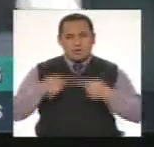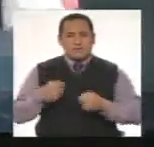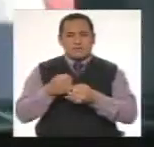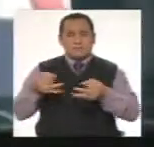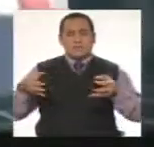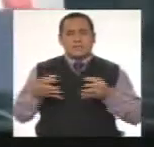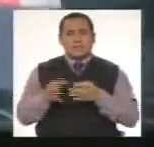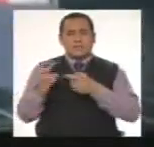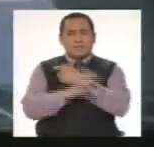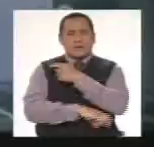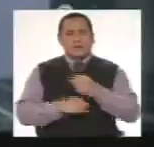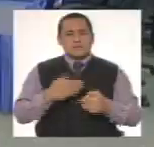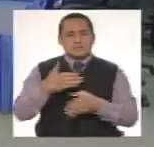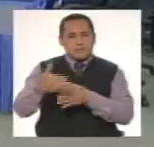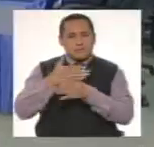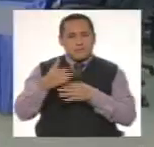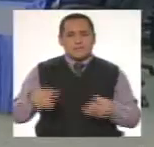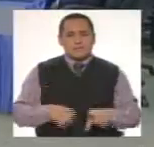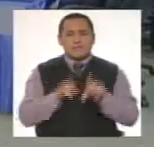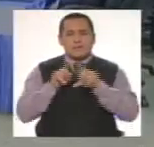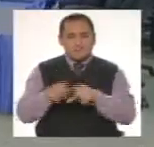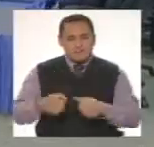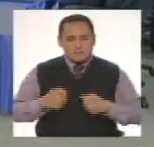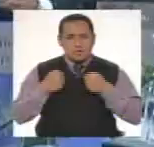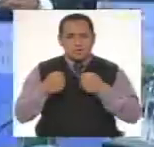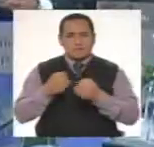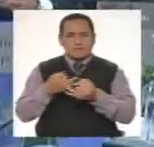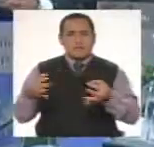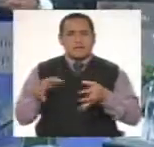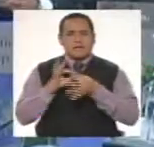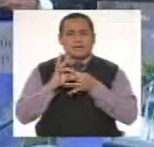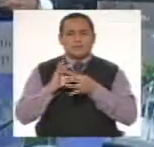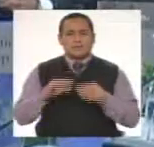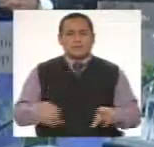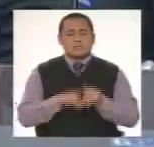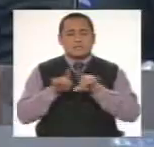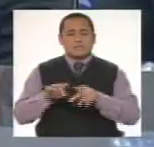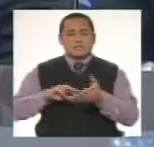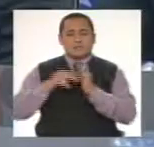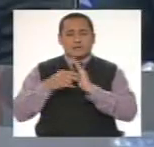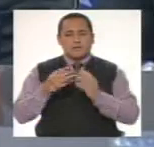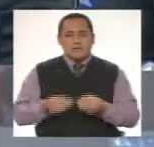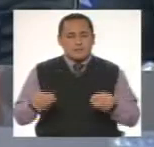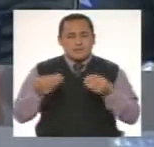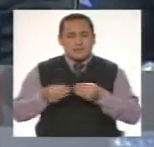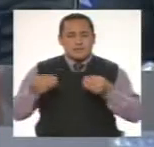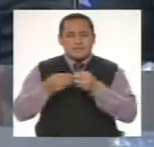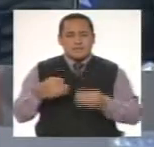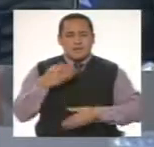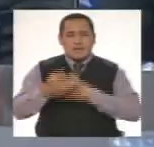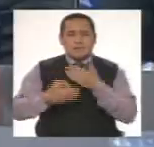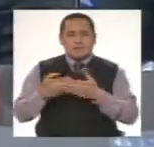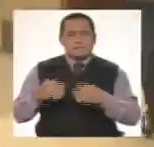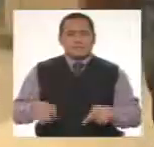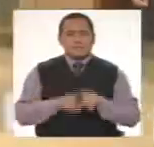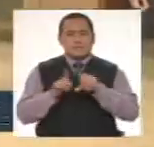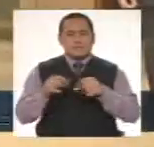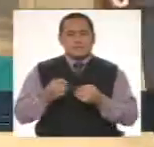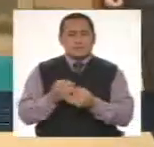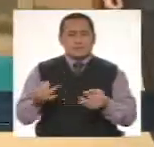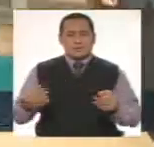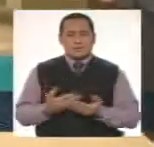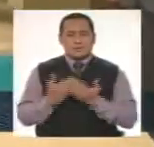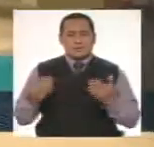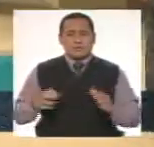participantes a fin de enriquecer y fortalecer las relaciones bilaterales. Eso involucra una mayor apertura del mercado para nuestros